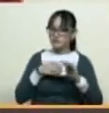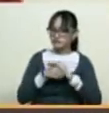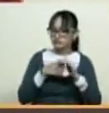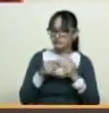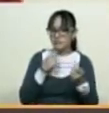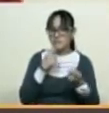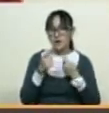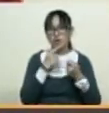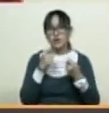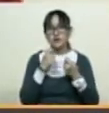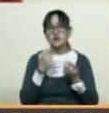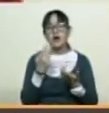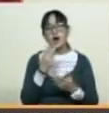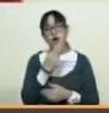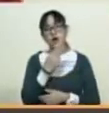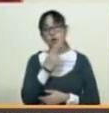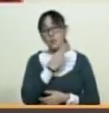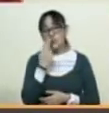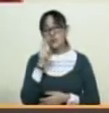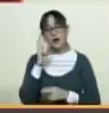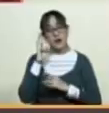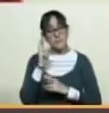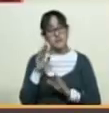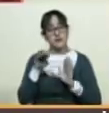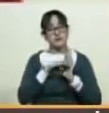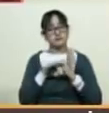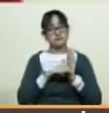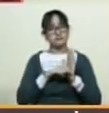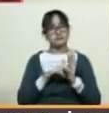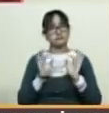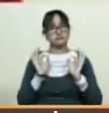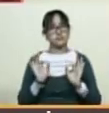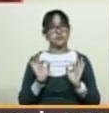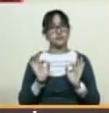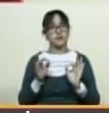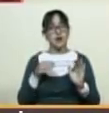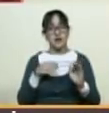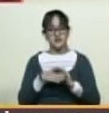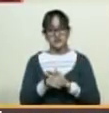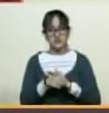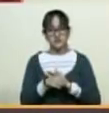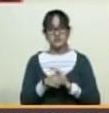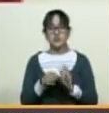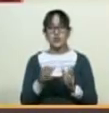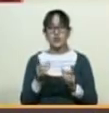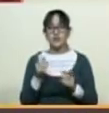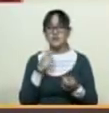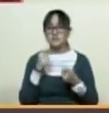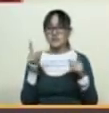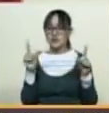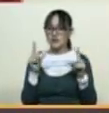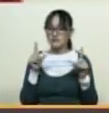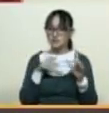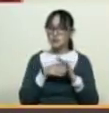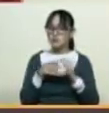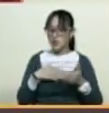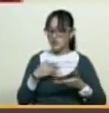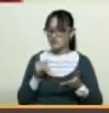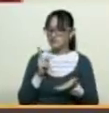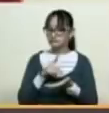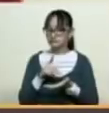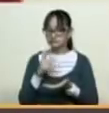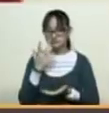Las partes se comprometen a respetar de manera estricta el equilibrio en el acceso a los medios de comunicación públicos y privados y